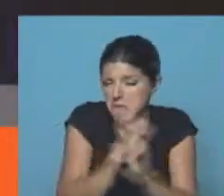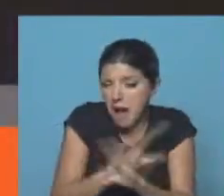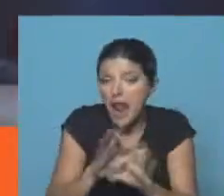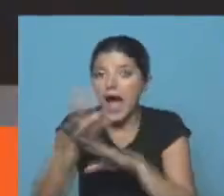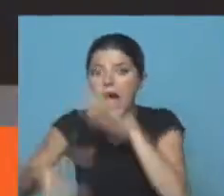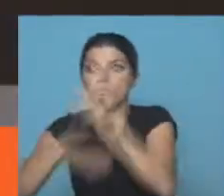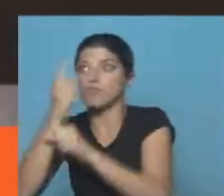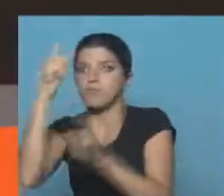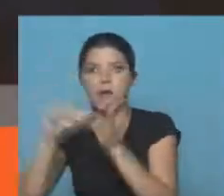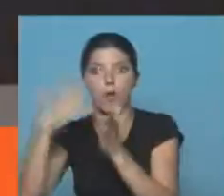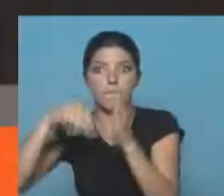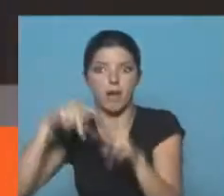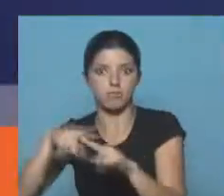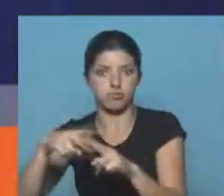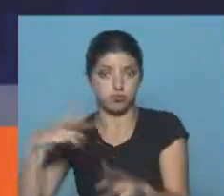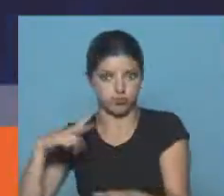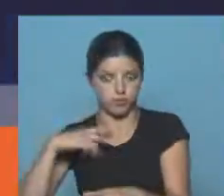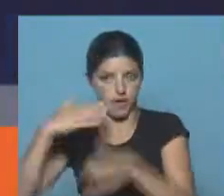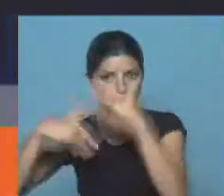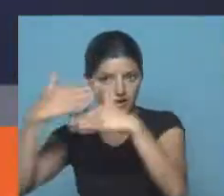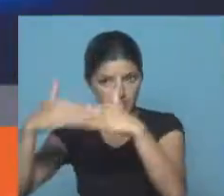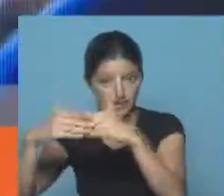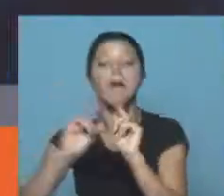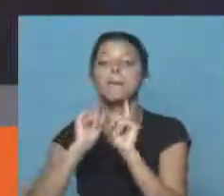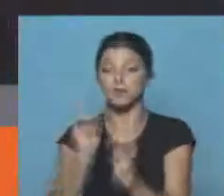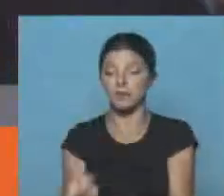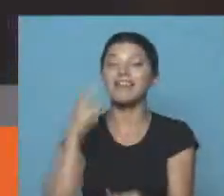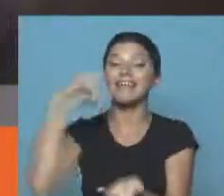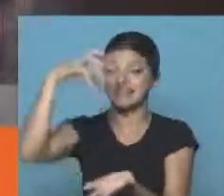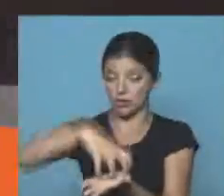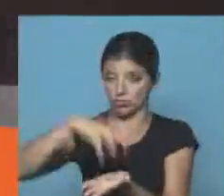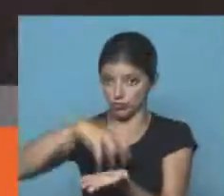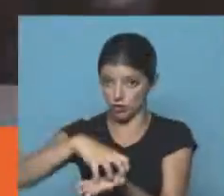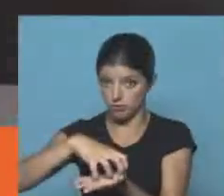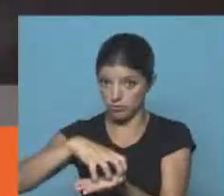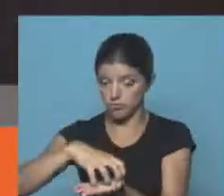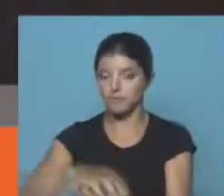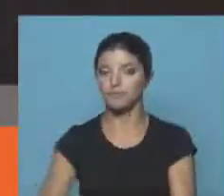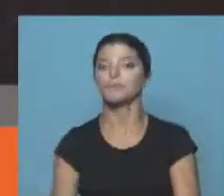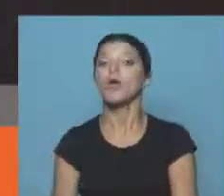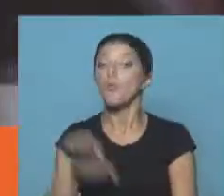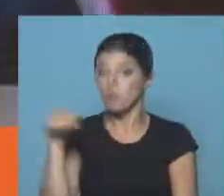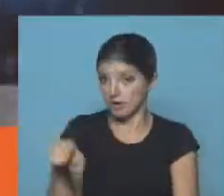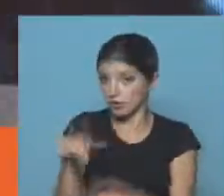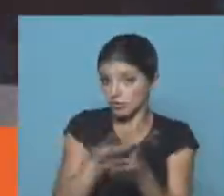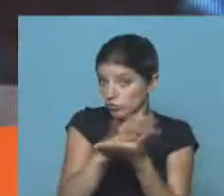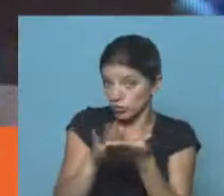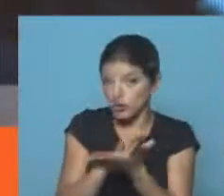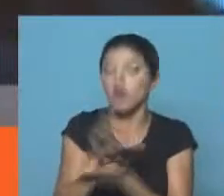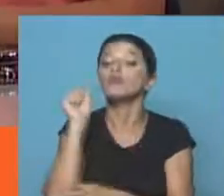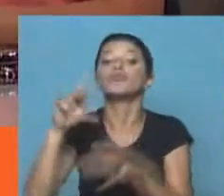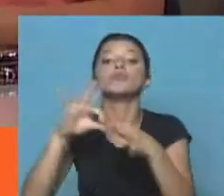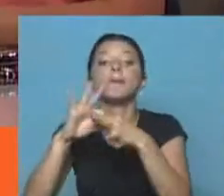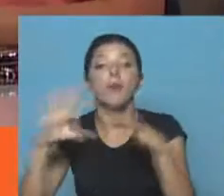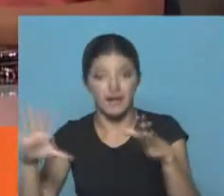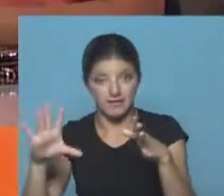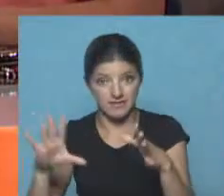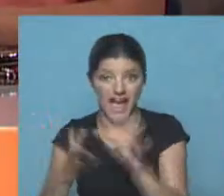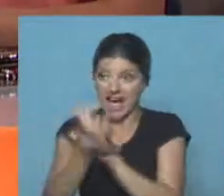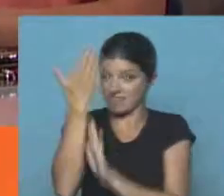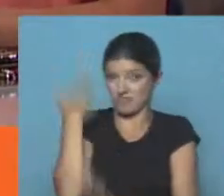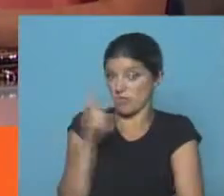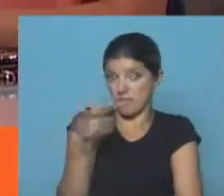ese funcionario el control de todo el gabinete. Todo parece indicar que por el momento la mandataria no tiene